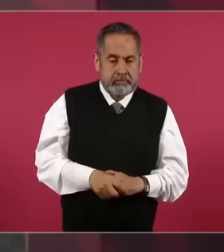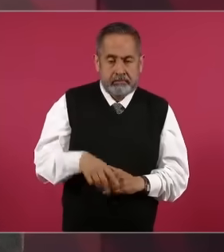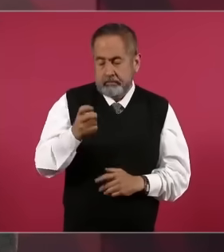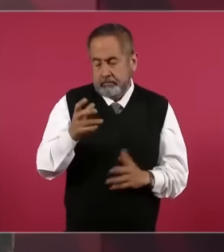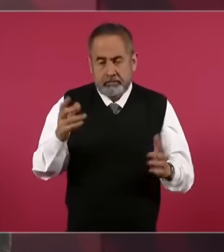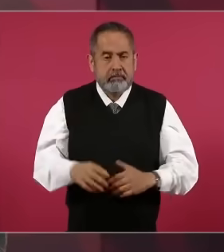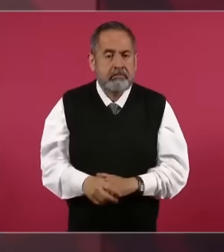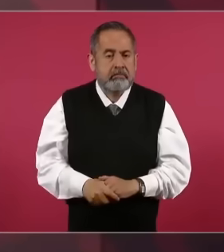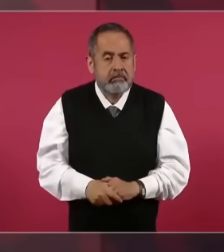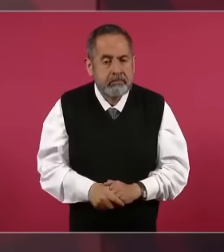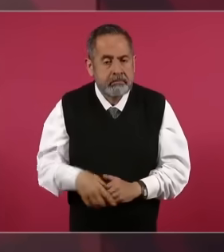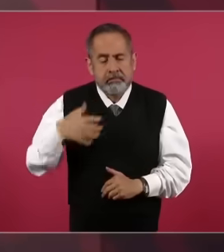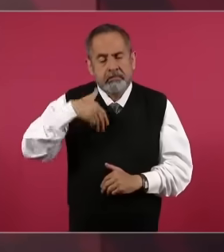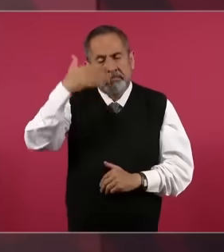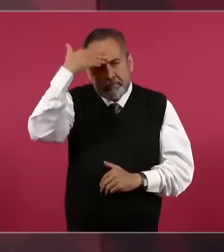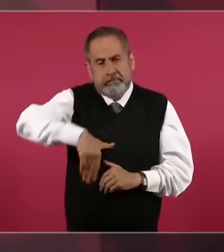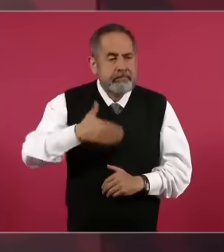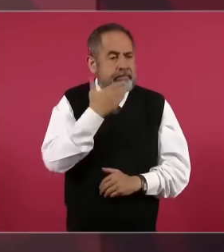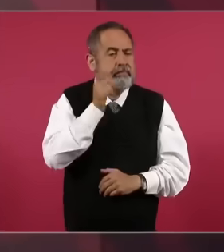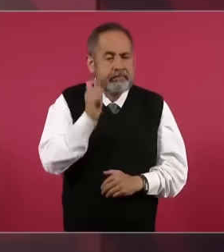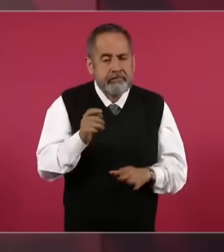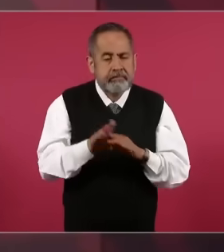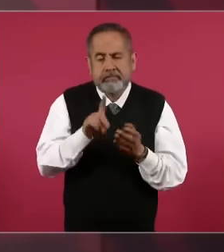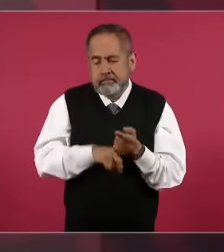entonces saber bien todo esto,